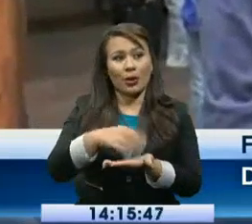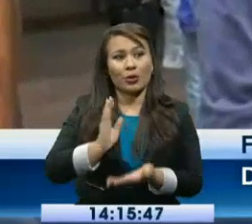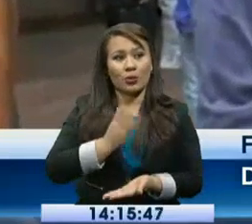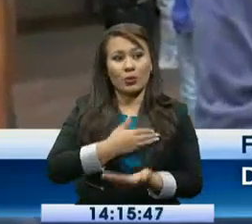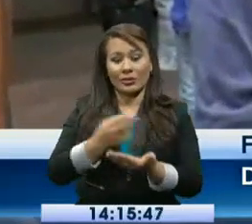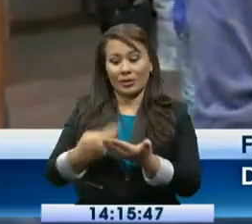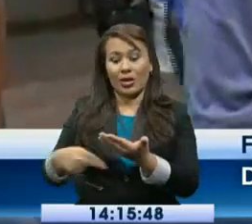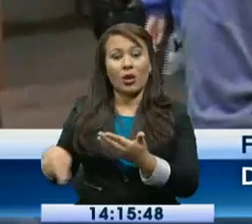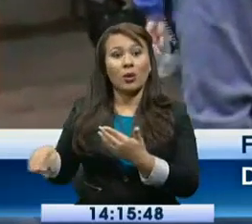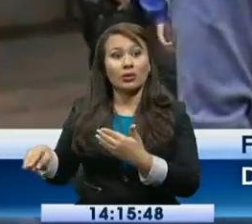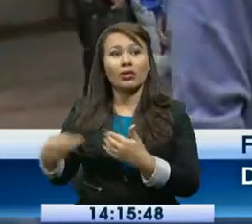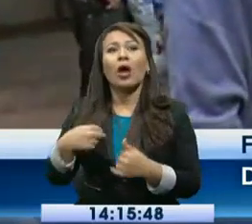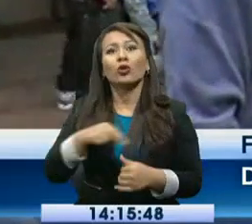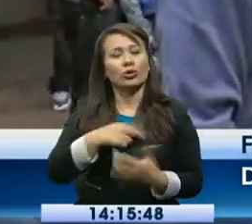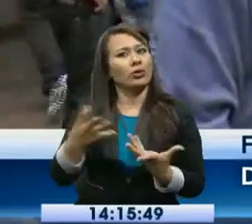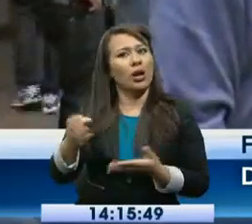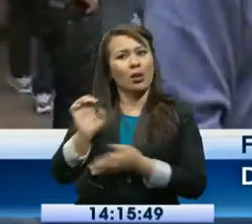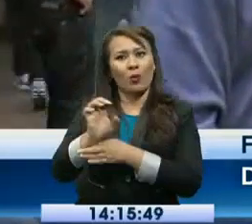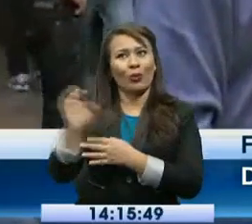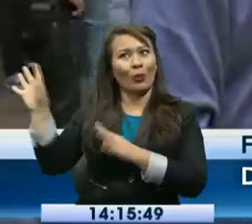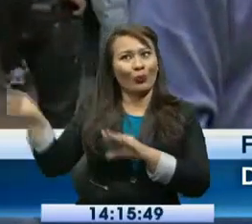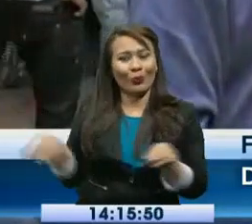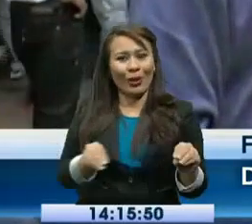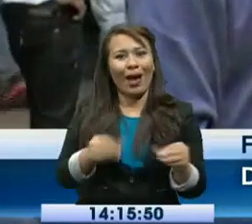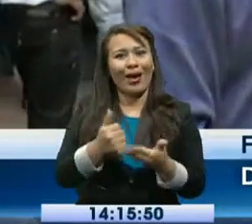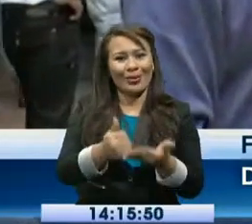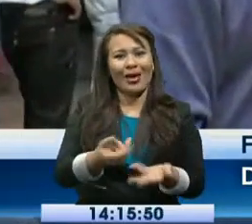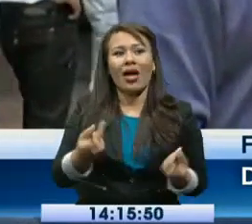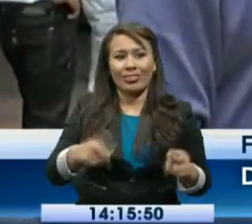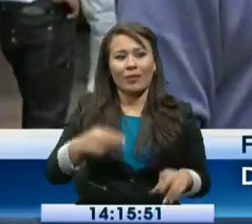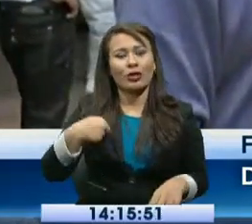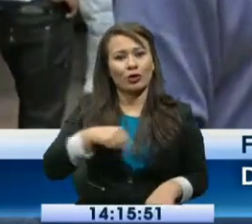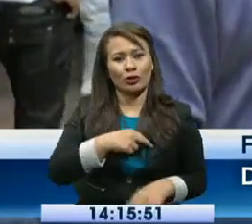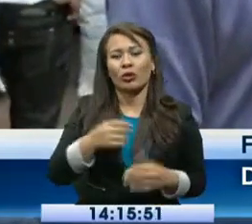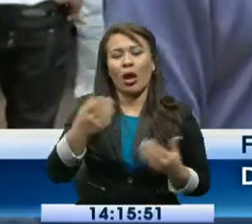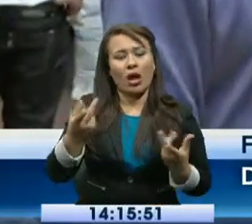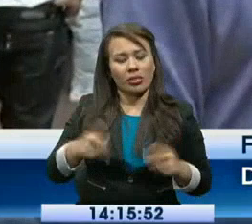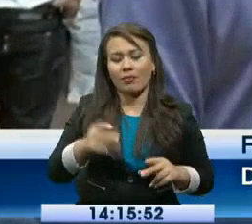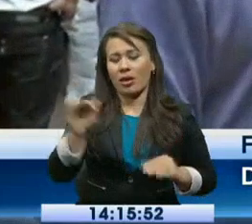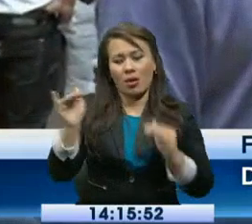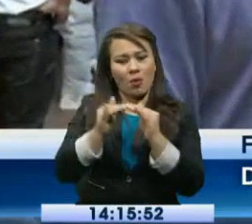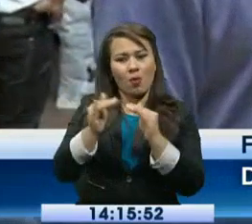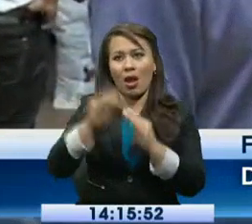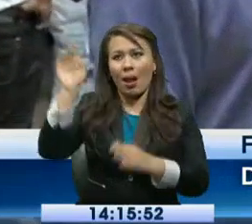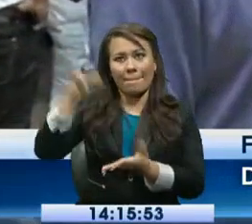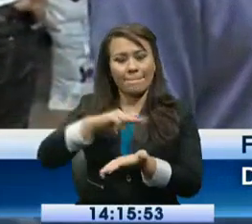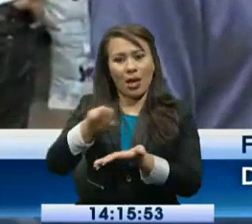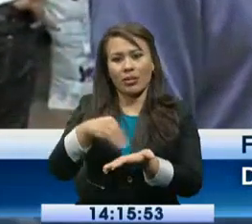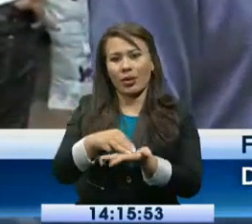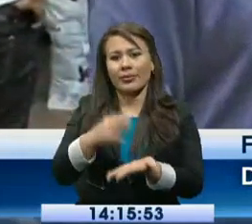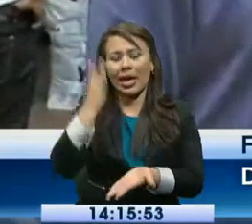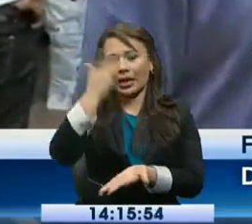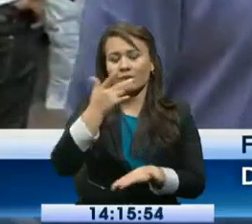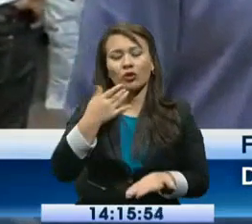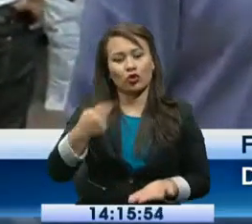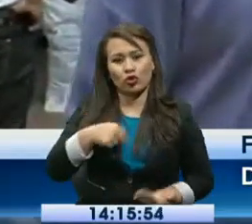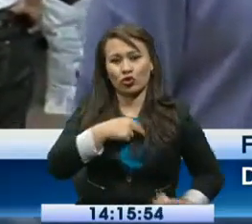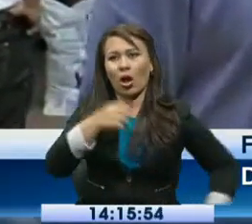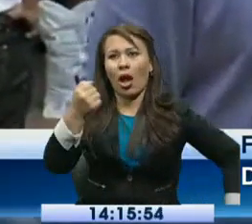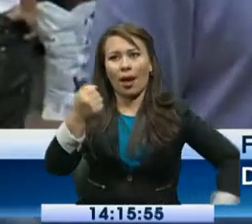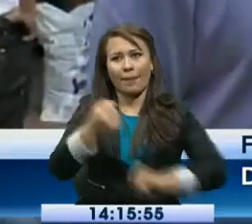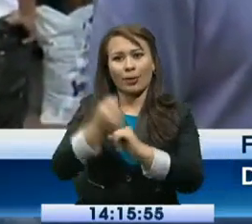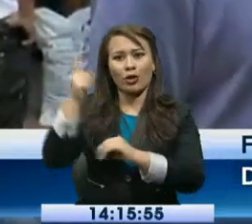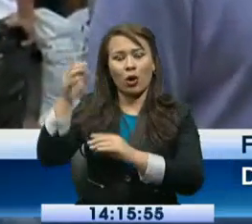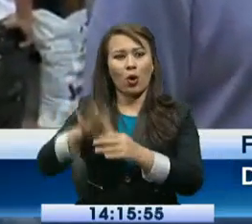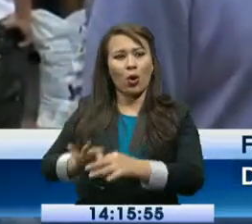hijos, esperaríamos que todo el Ecuador se solidarice. Así es que con Manabí, con Esmeraldas, con todas las familias que hoy día viven una tragedia, el pueblo de la Azuay se está haciendo presente,